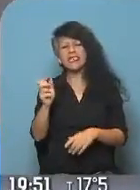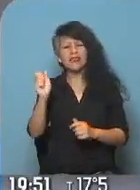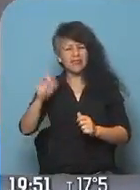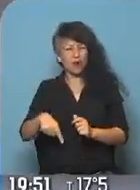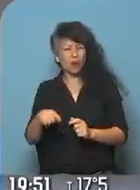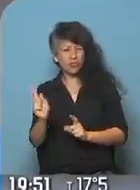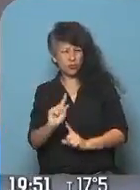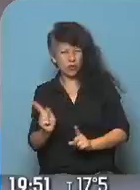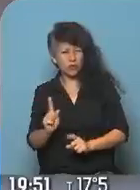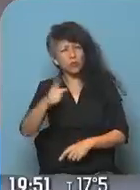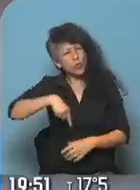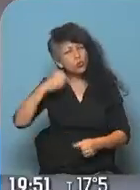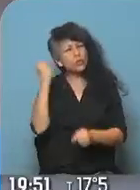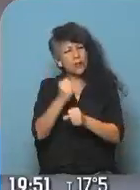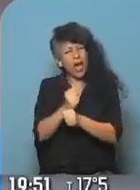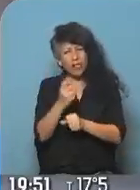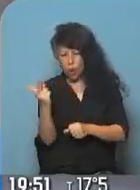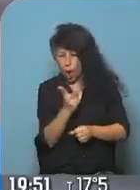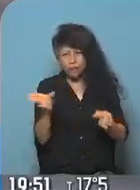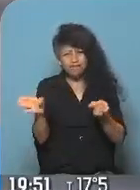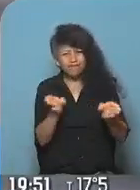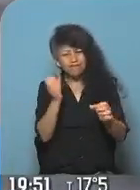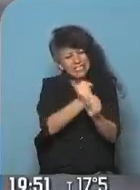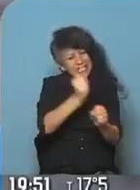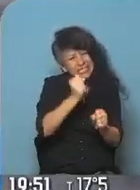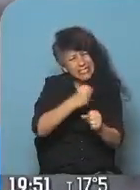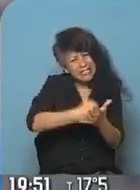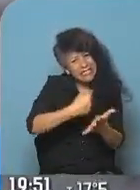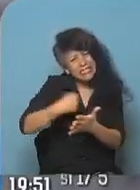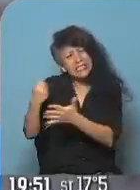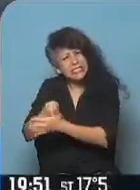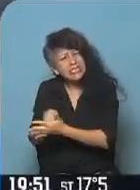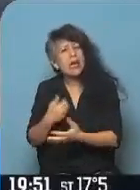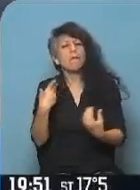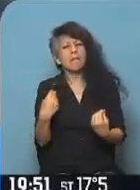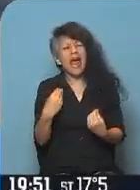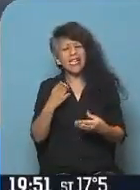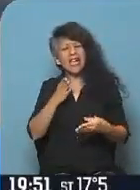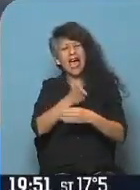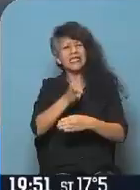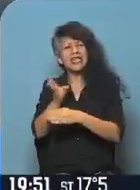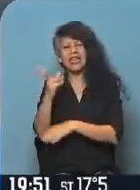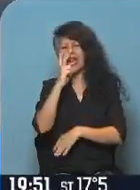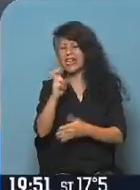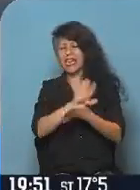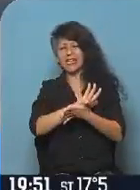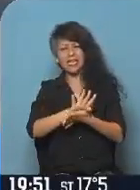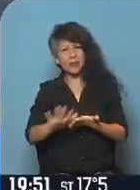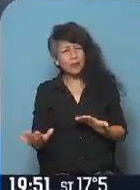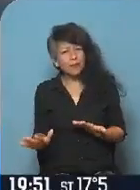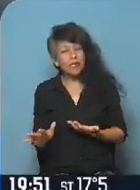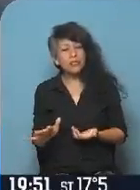trabajando intensamente en esas dos áreas para acceder a energías limpias y